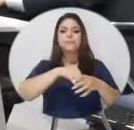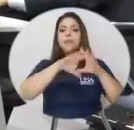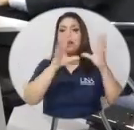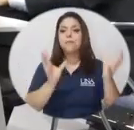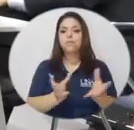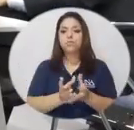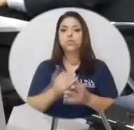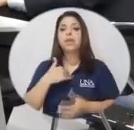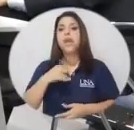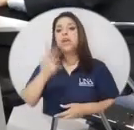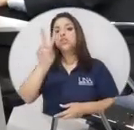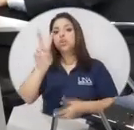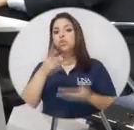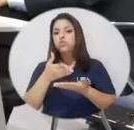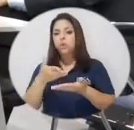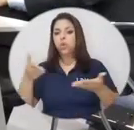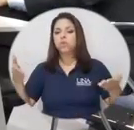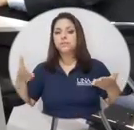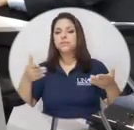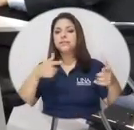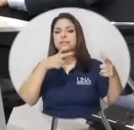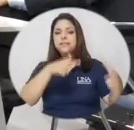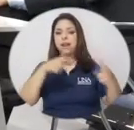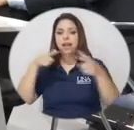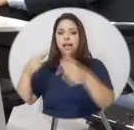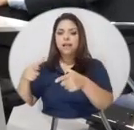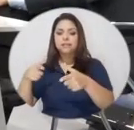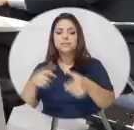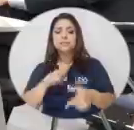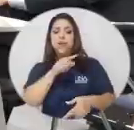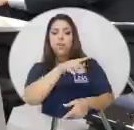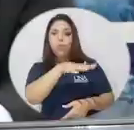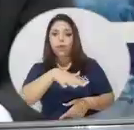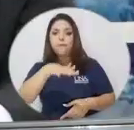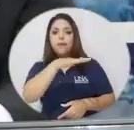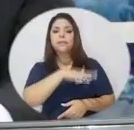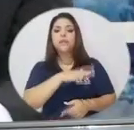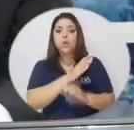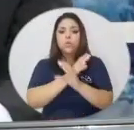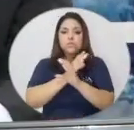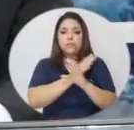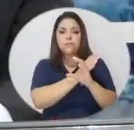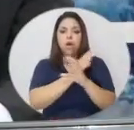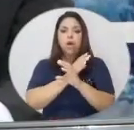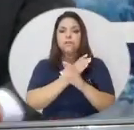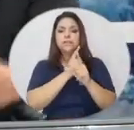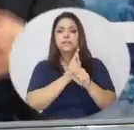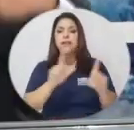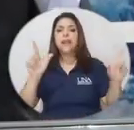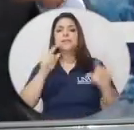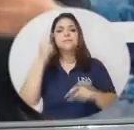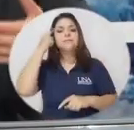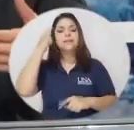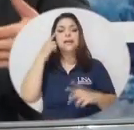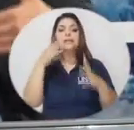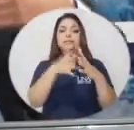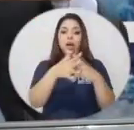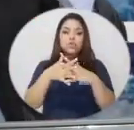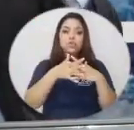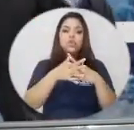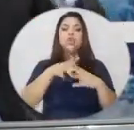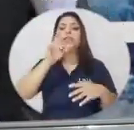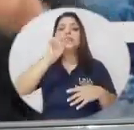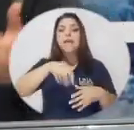extremas. Por una parte, los conservadores y liberales, que sostienen que los Estados Unidos debe salir al mundo,